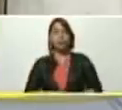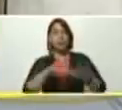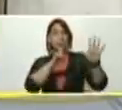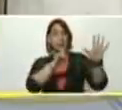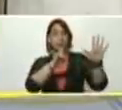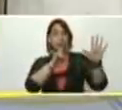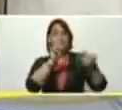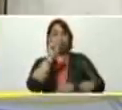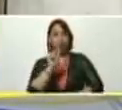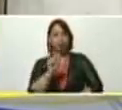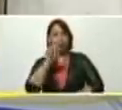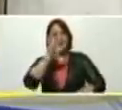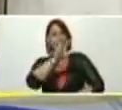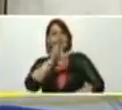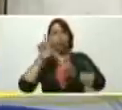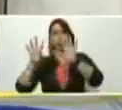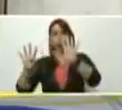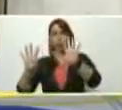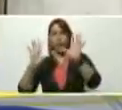7:39 de la noche.